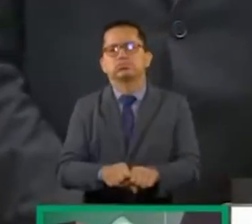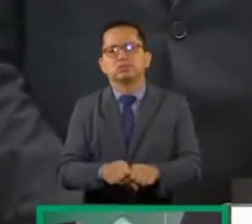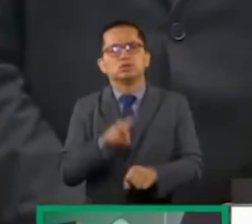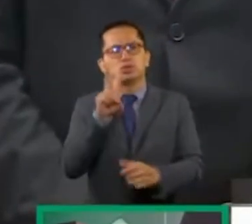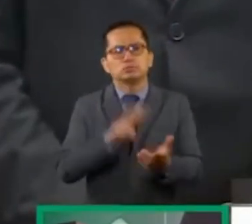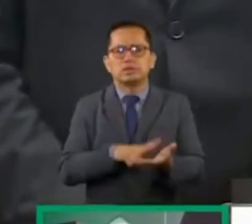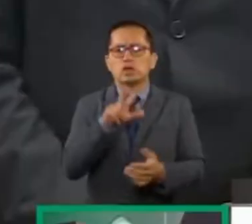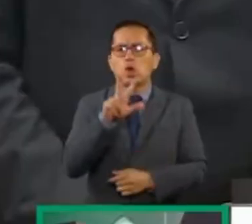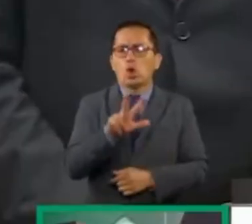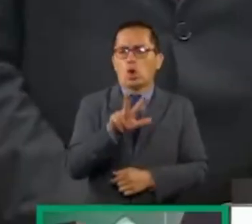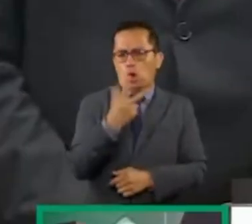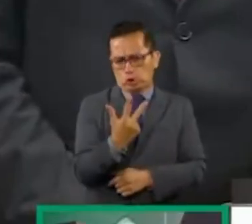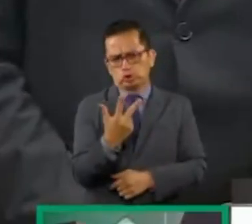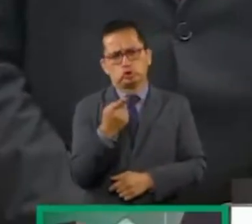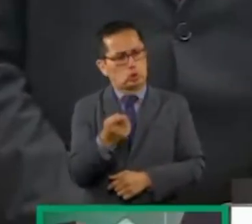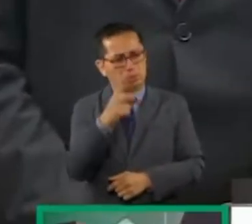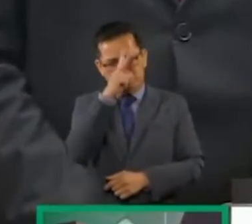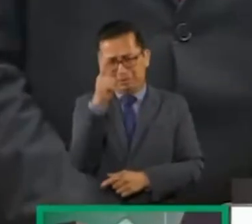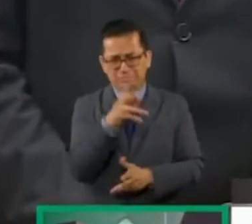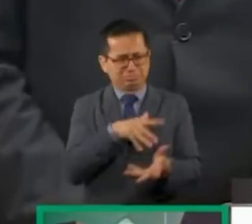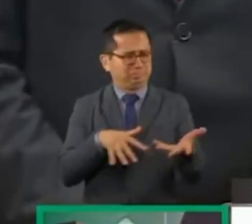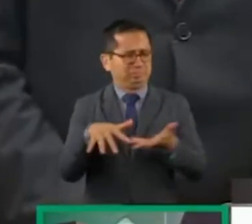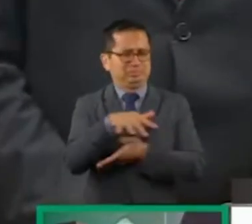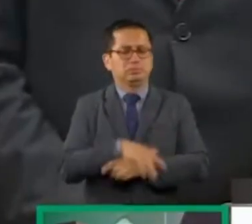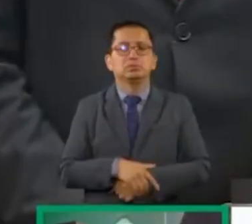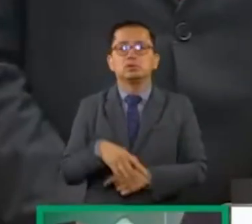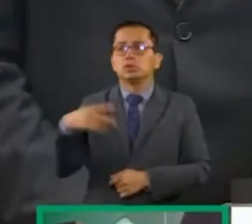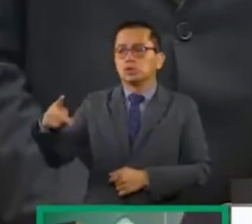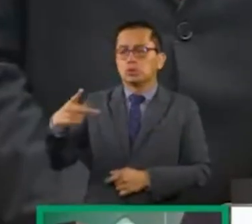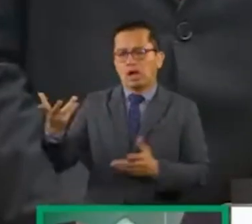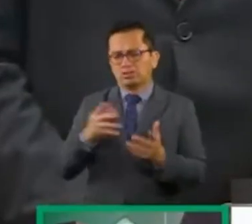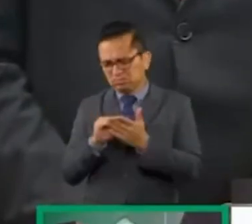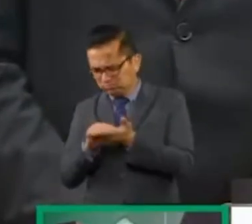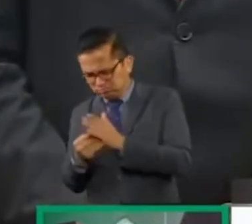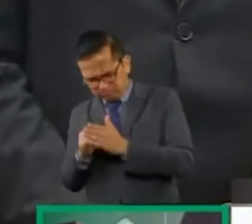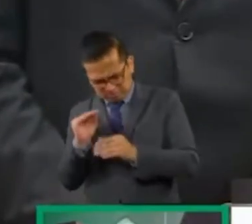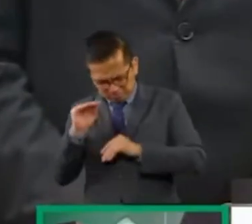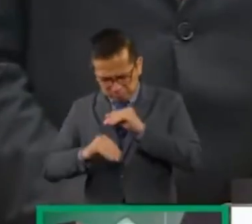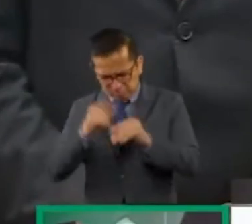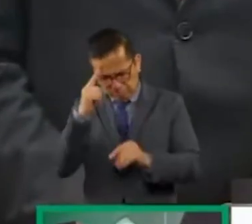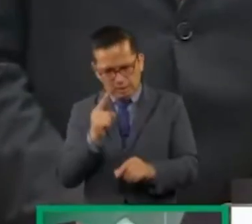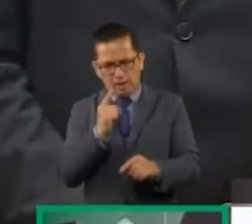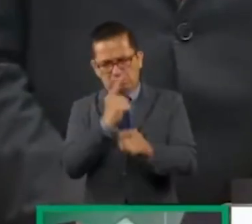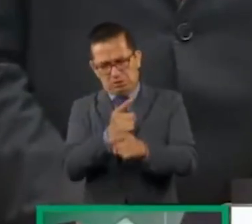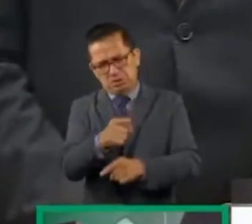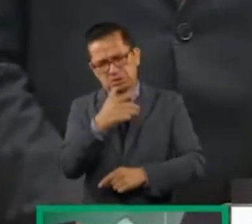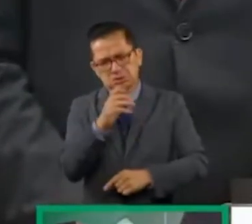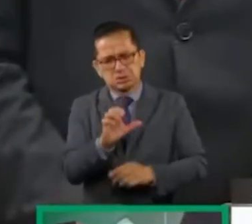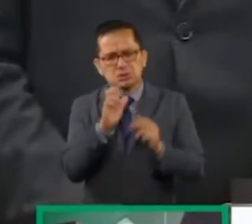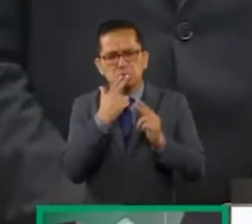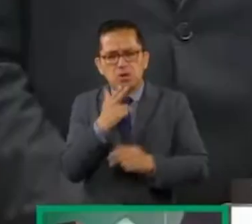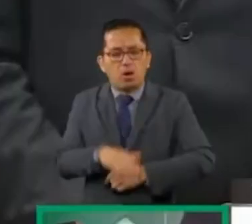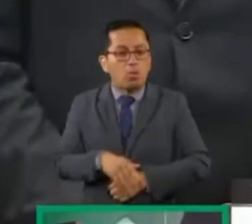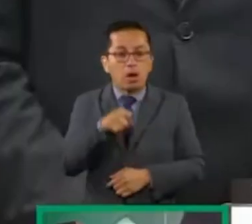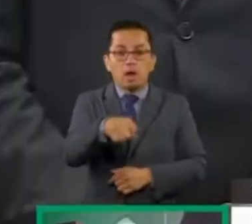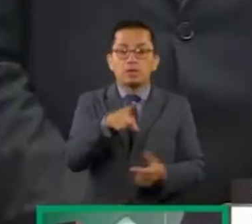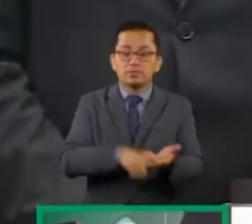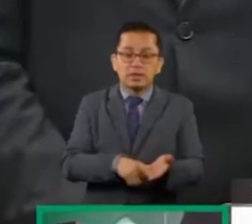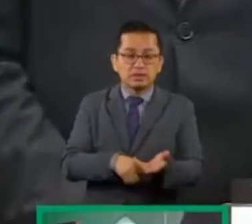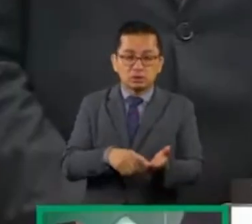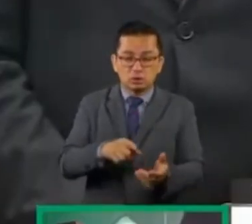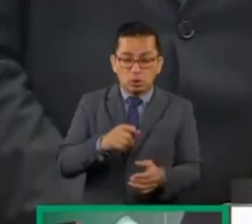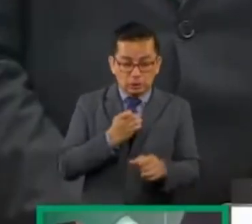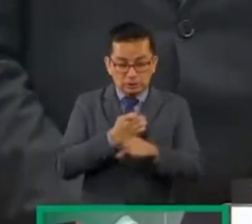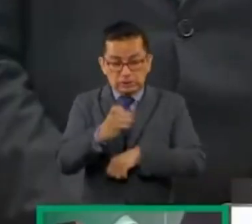su desesperada operación Conjunto Chihuahua, Calderón triplicó la cifra de homicidios en esta